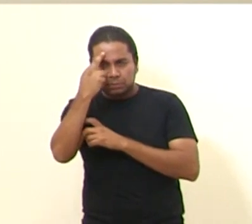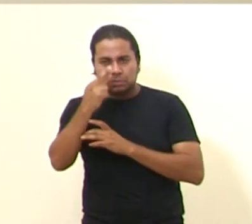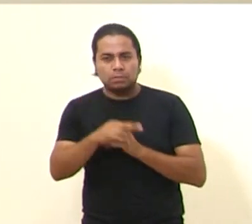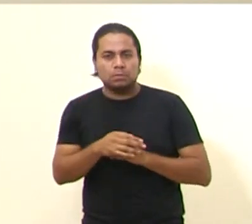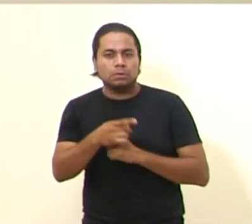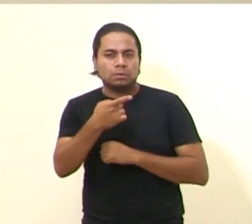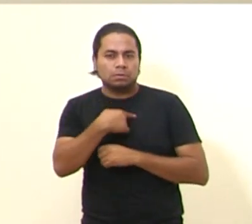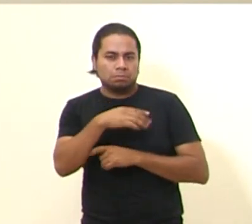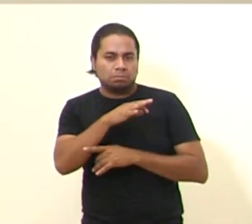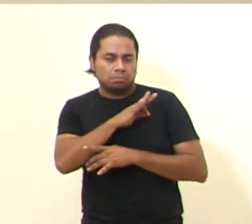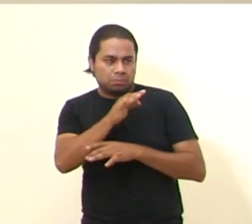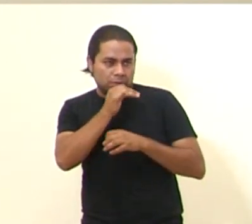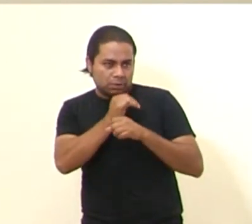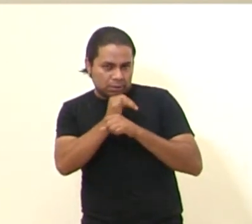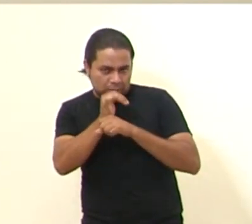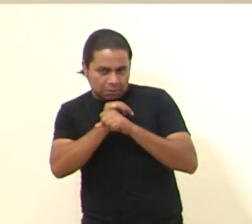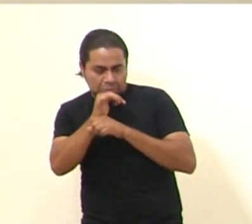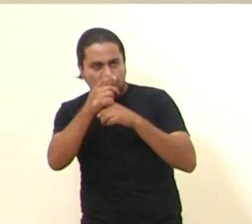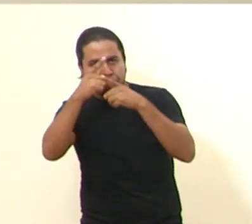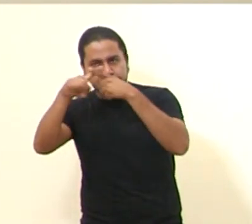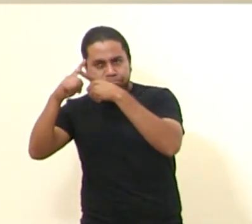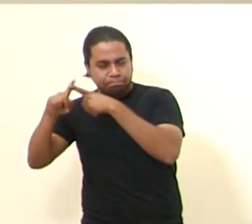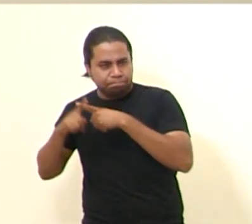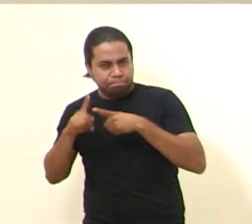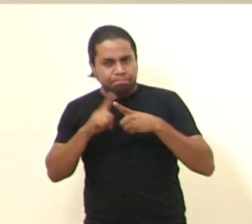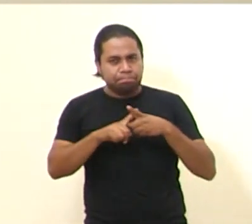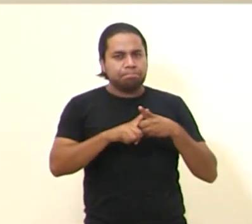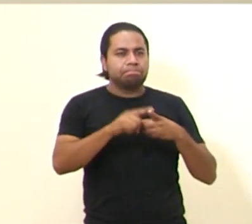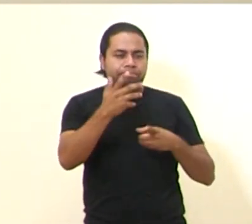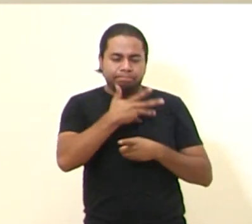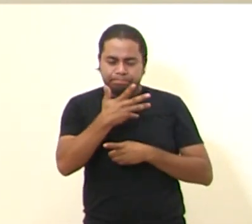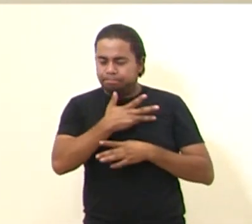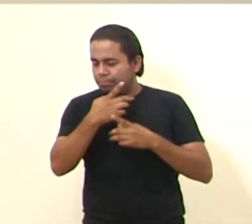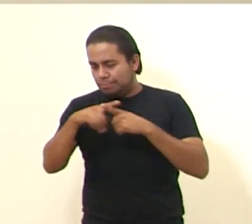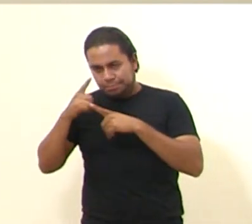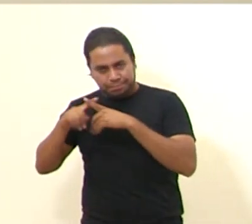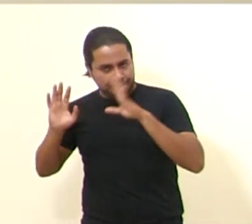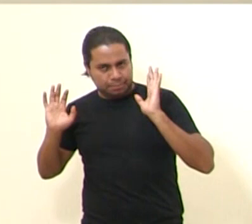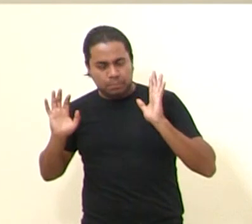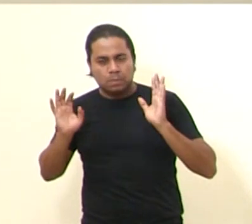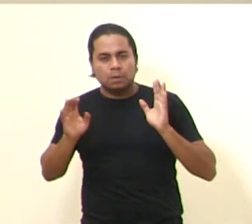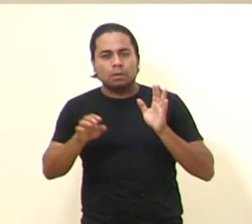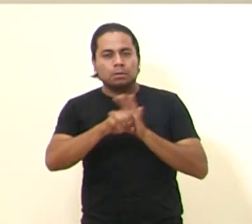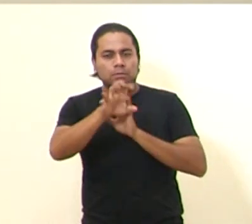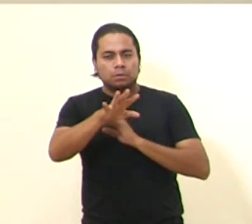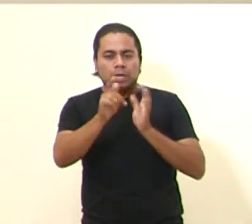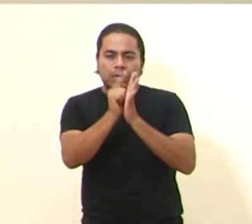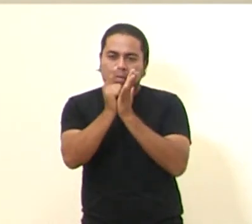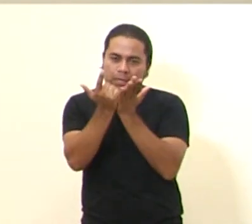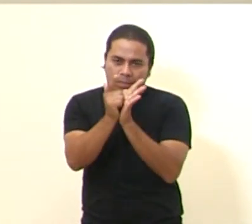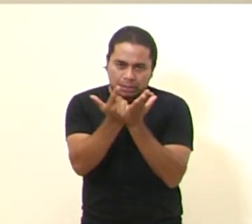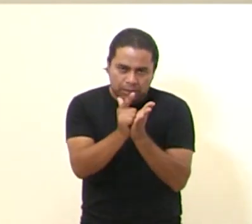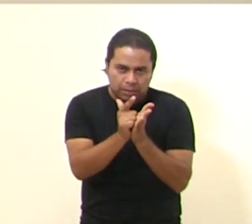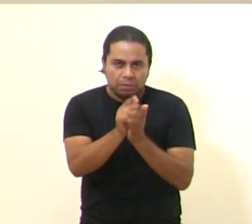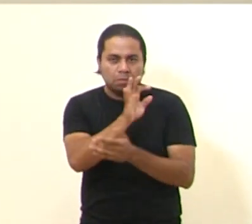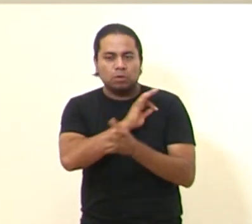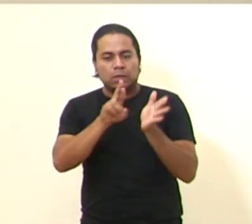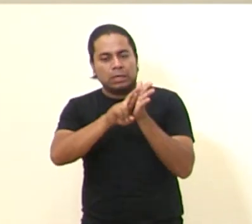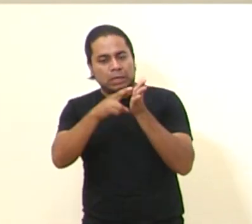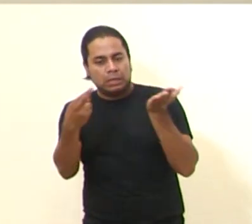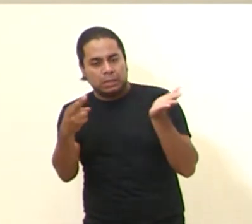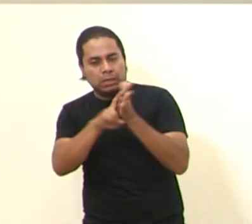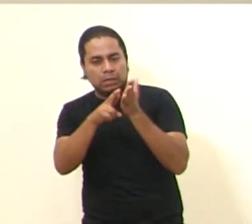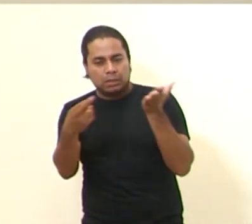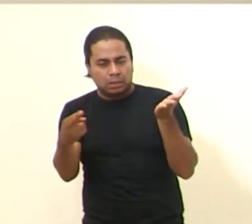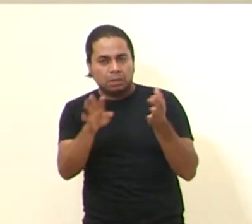Tengo que buscar información en diferentes fuentes de consulta. Puede ser en libros, puede ser en revistas,